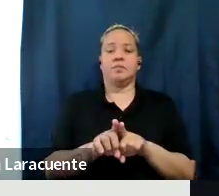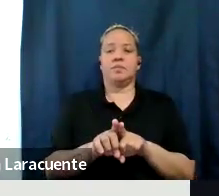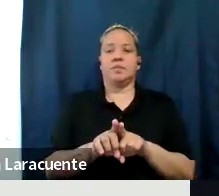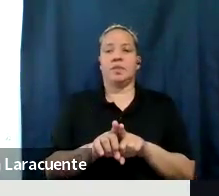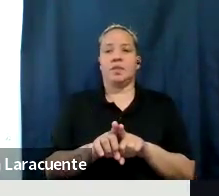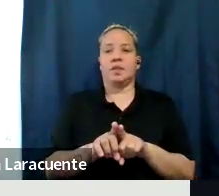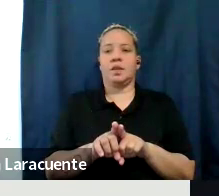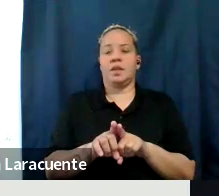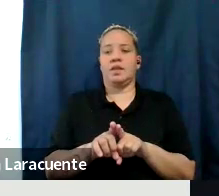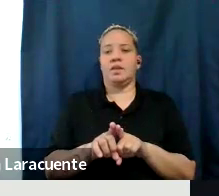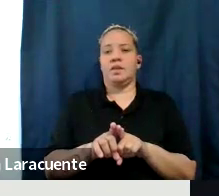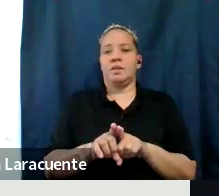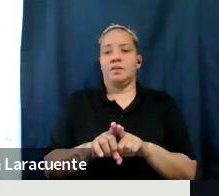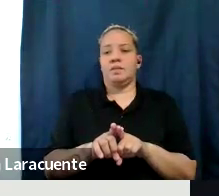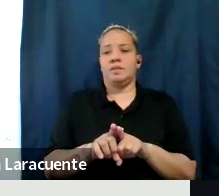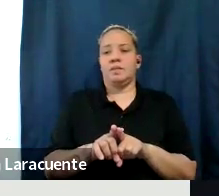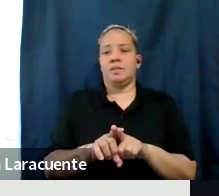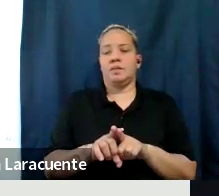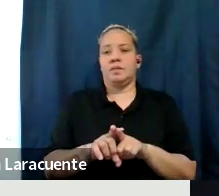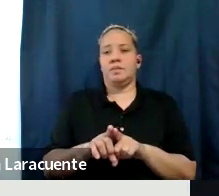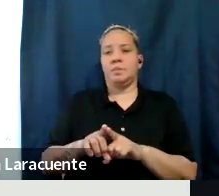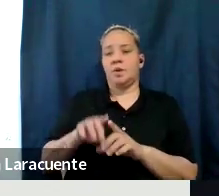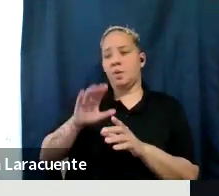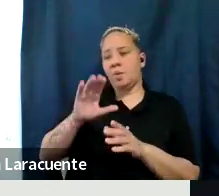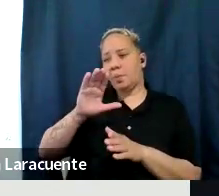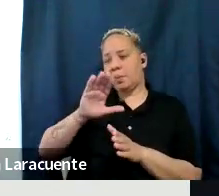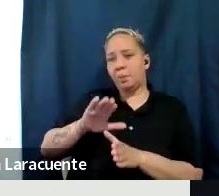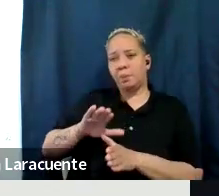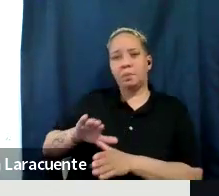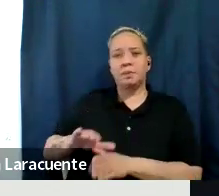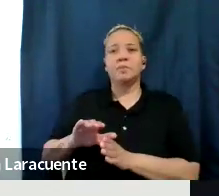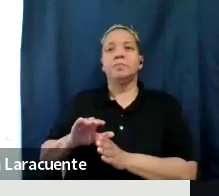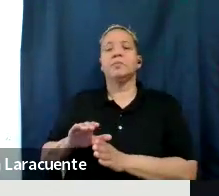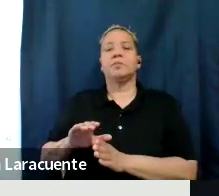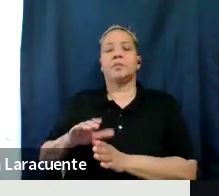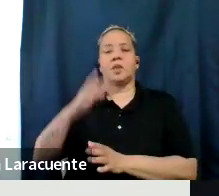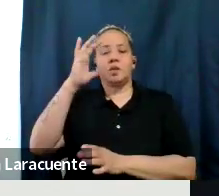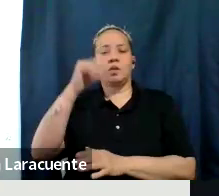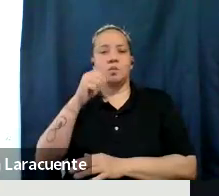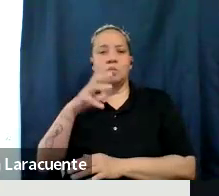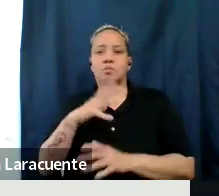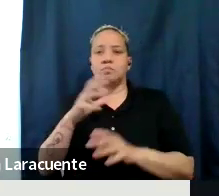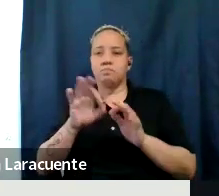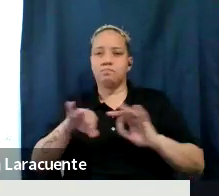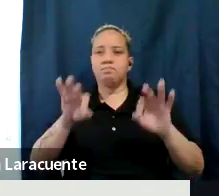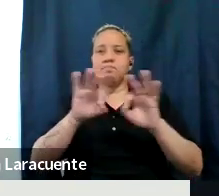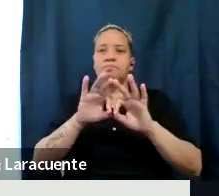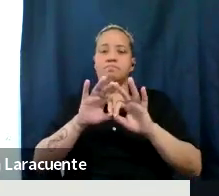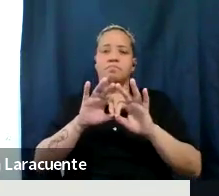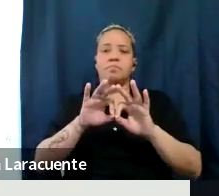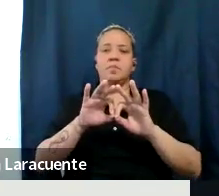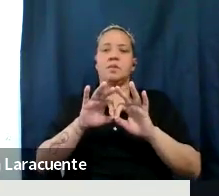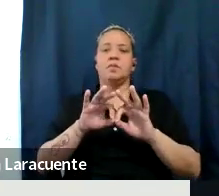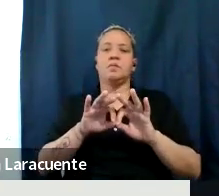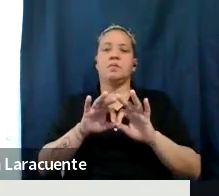ensombreció esa parte luminosa, intelectual de una mujer muy válida intelectualmente